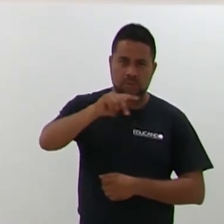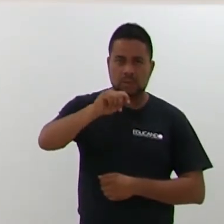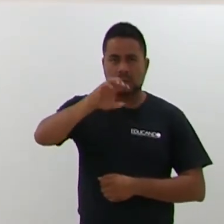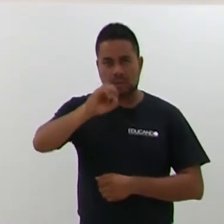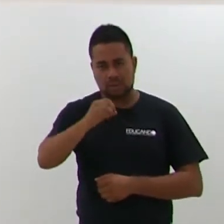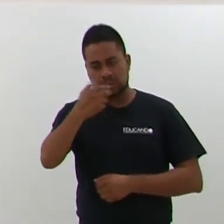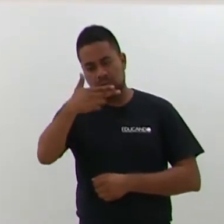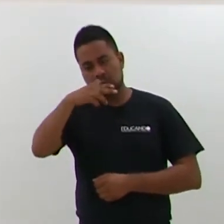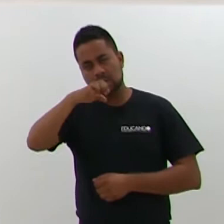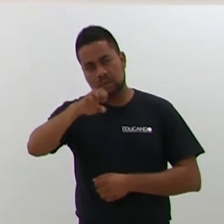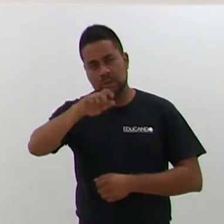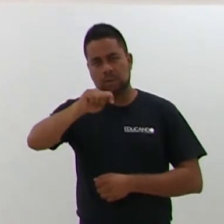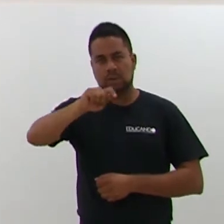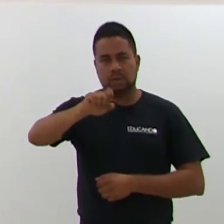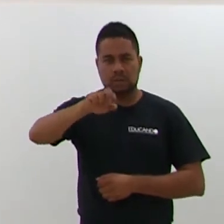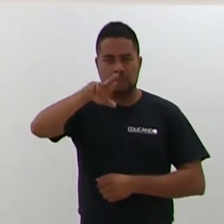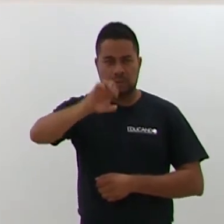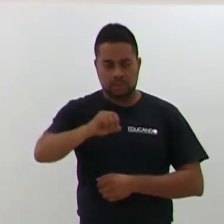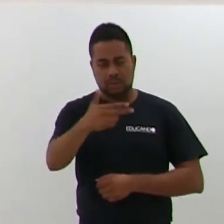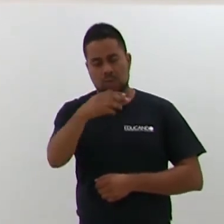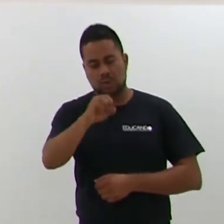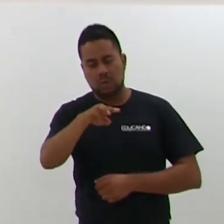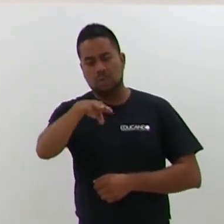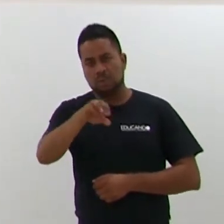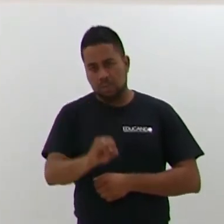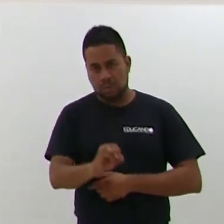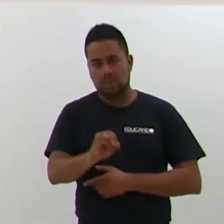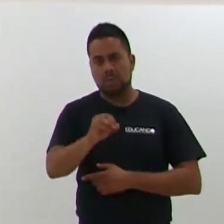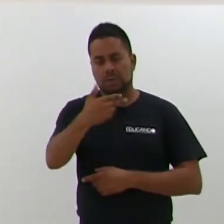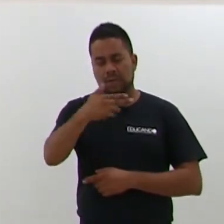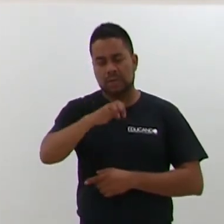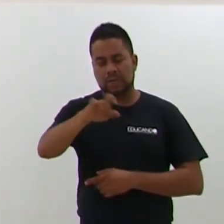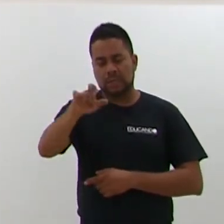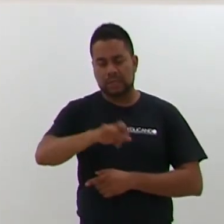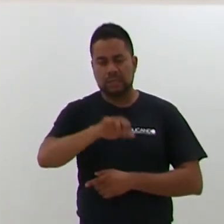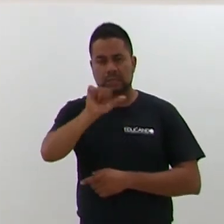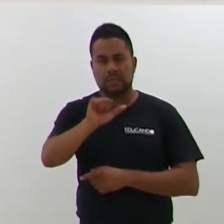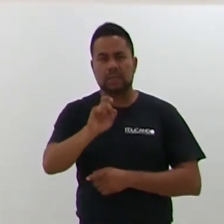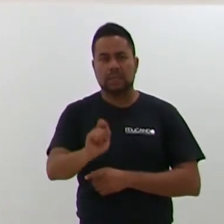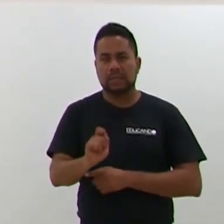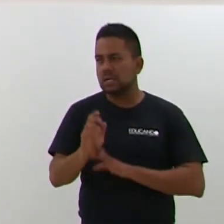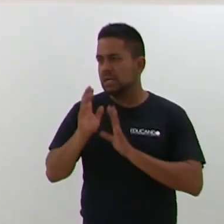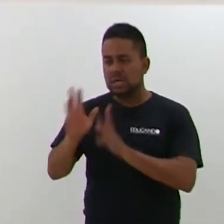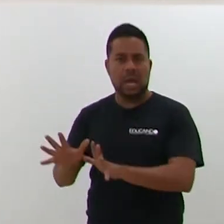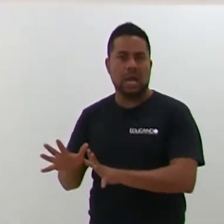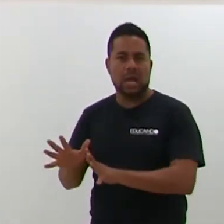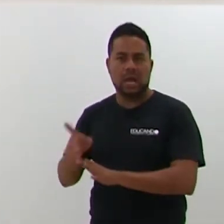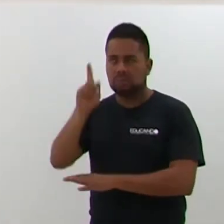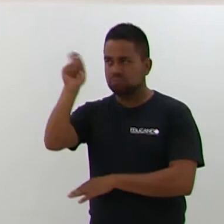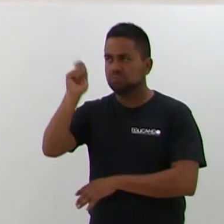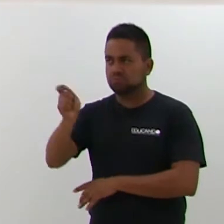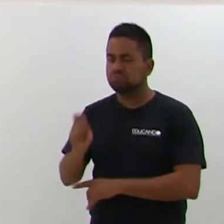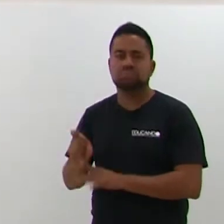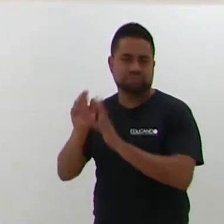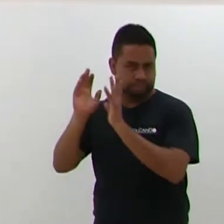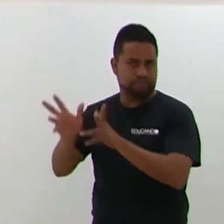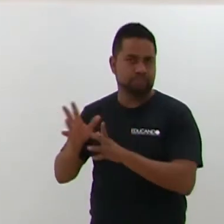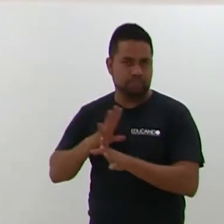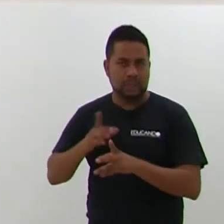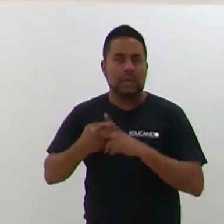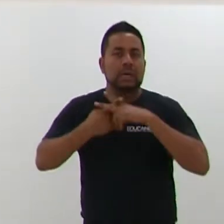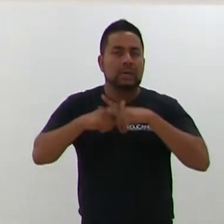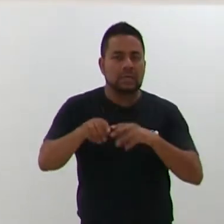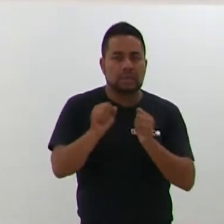hetero, homo. Fíjense muy bien, estas palabras significan ya algo. Es la iniciación